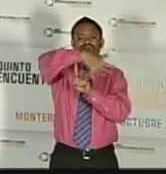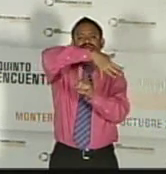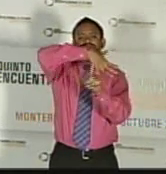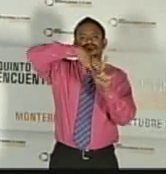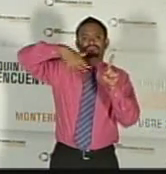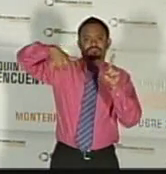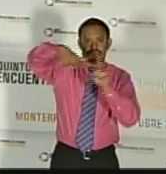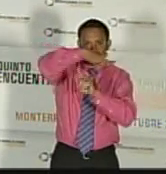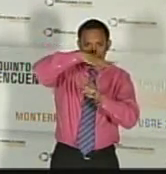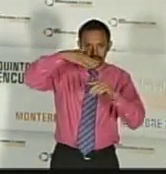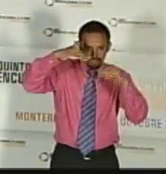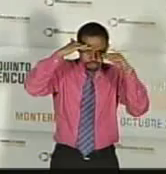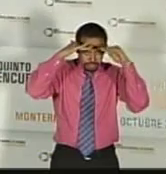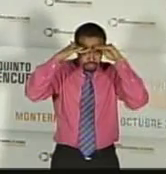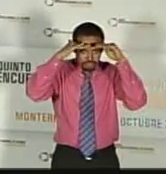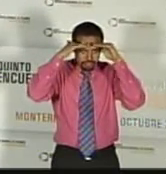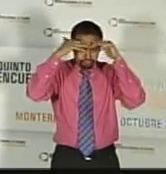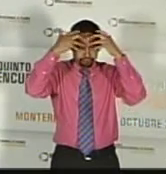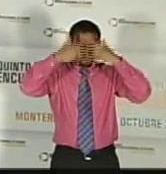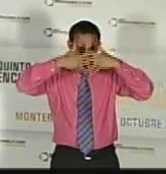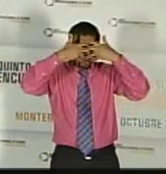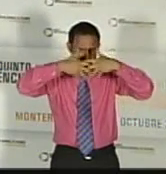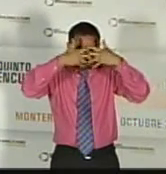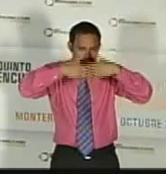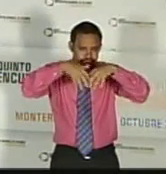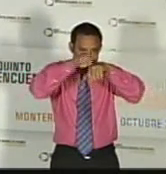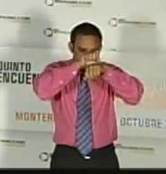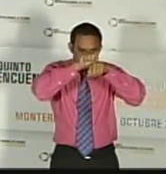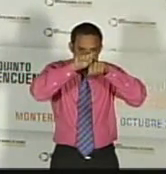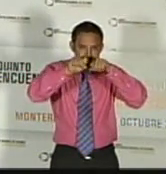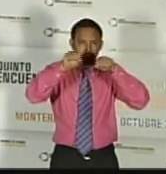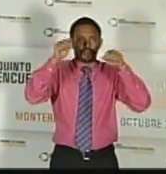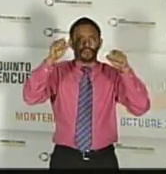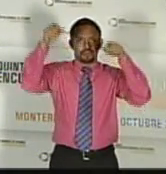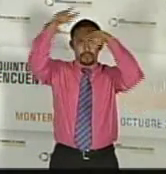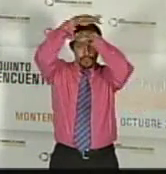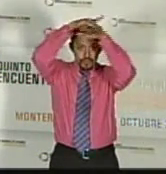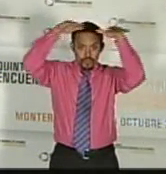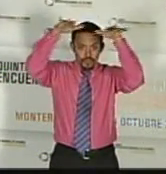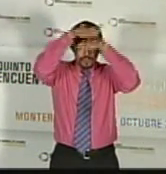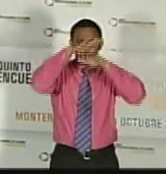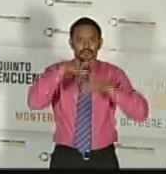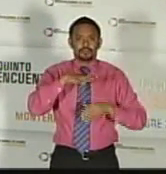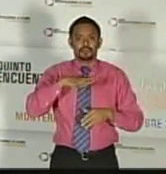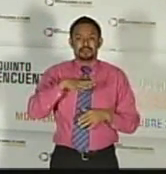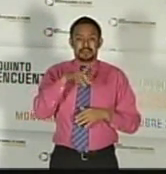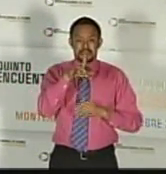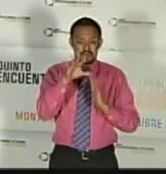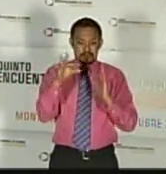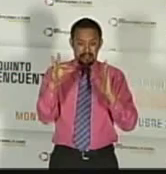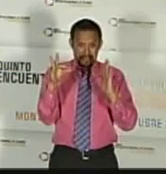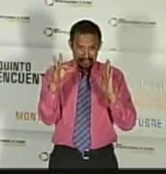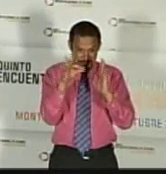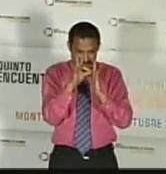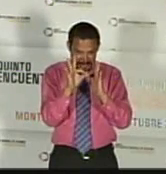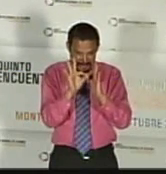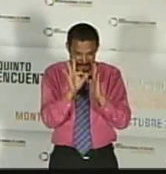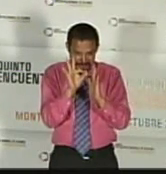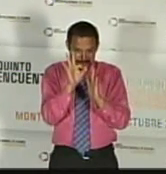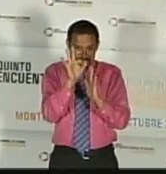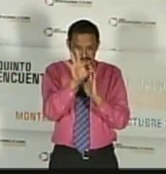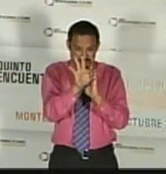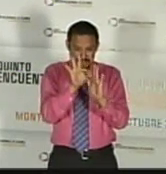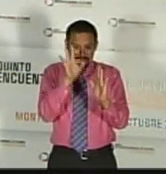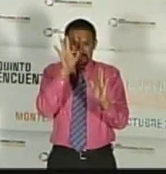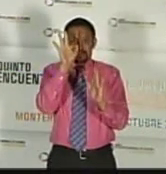capa de pensamiento o el cerebro noble o la conciencia planetaria estaba a punto de